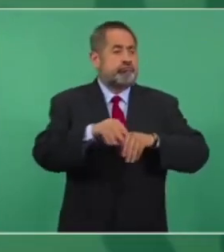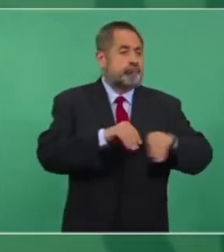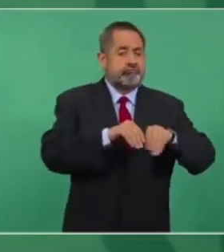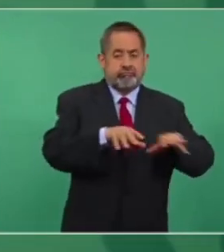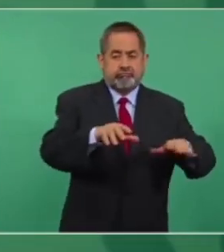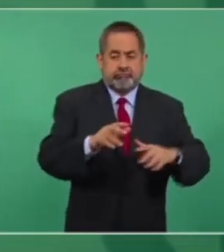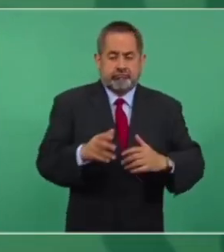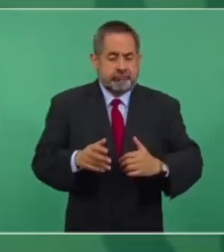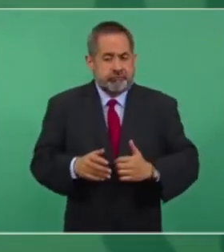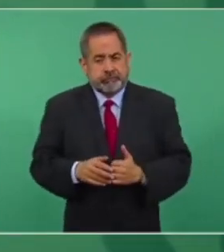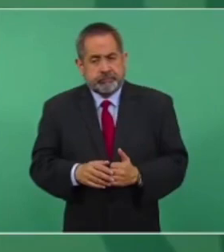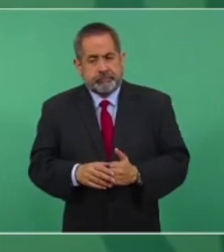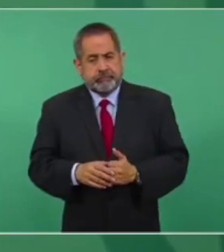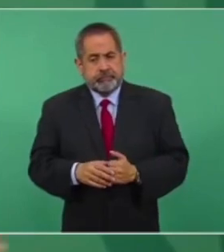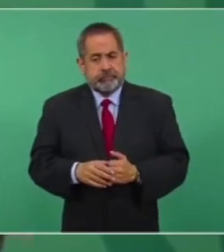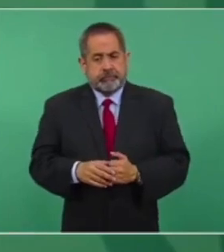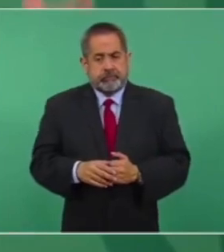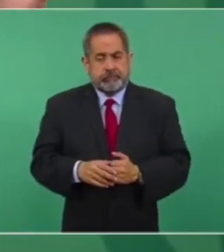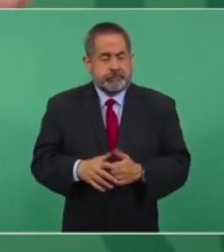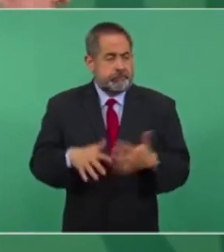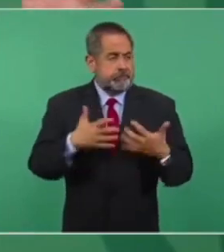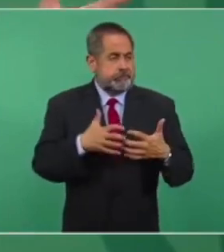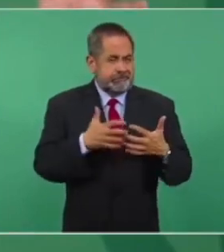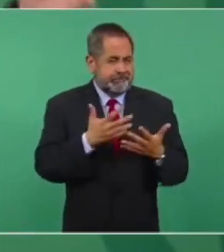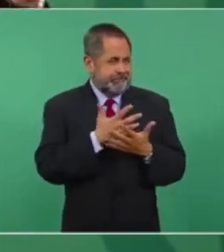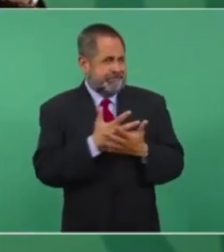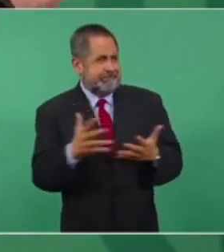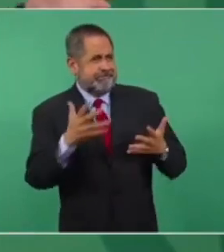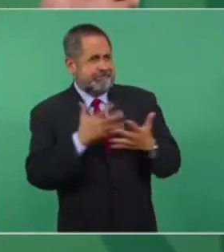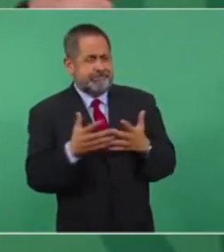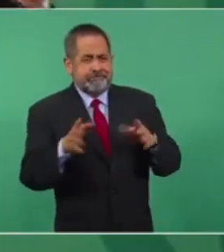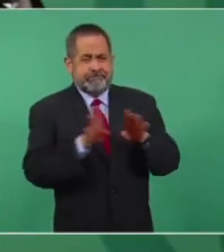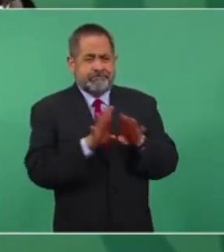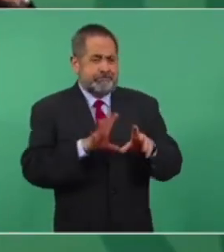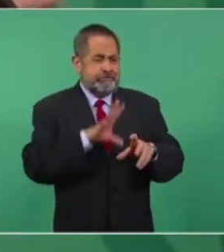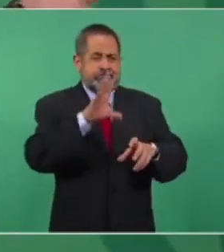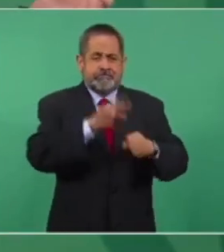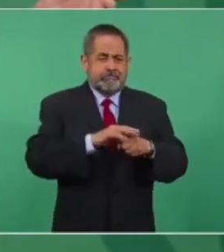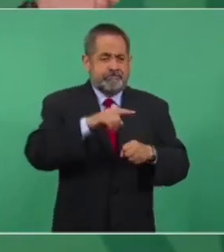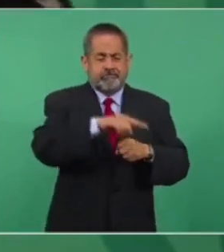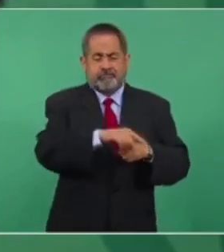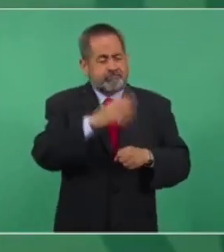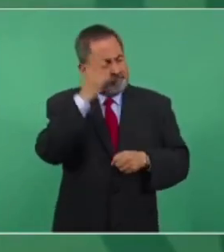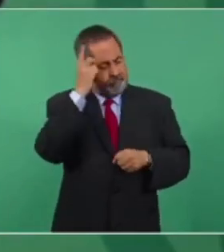eléctrico. Las grandes empresas, corporaciones